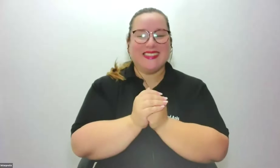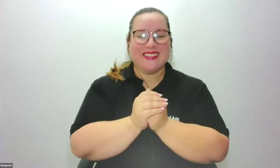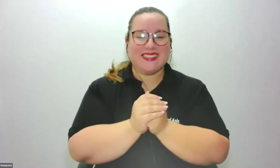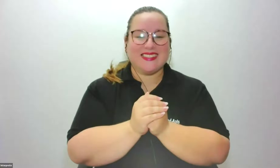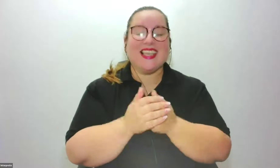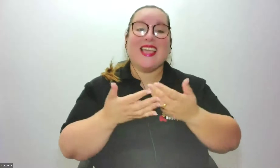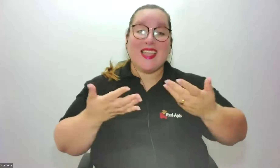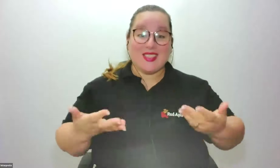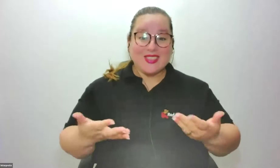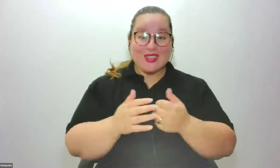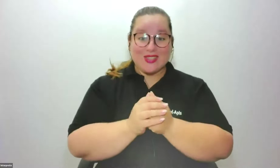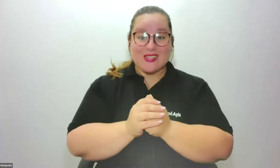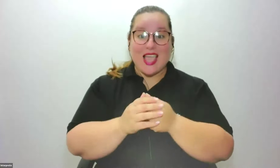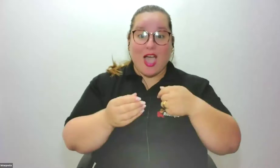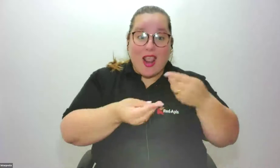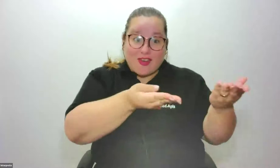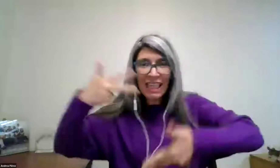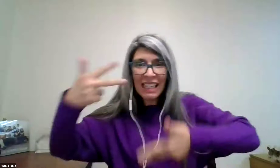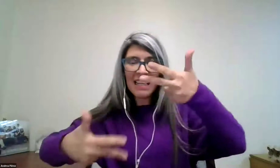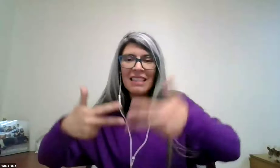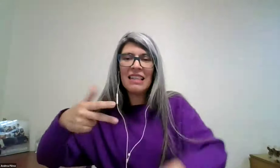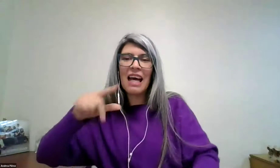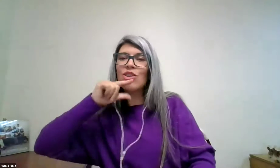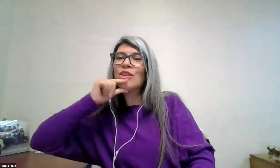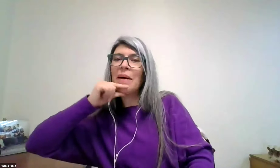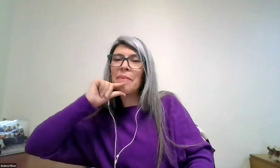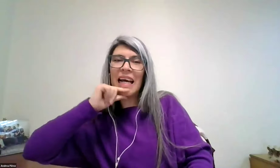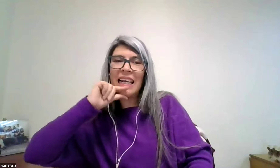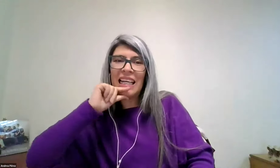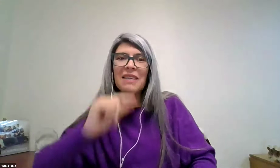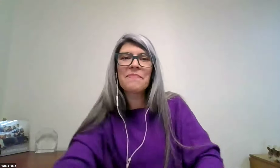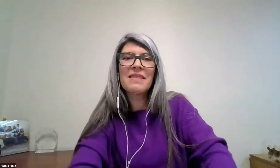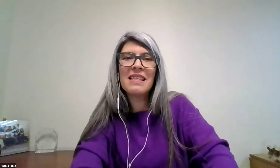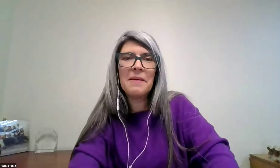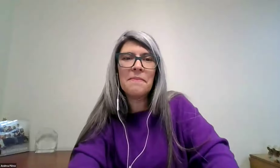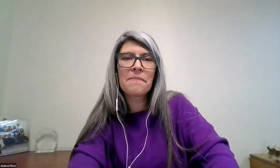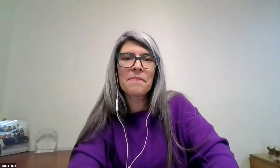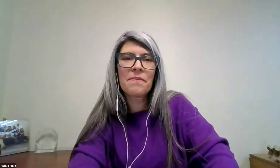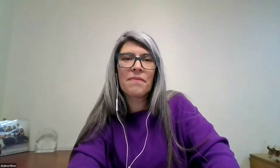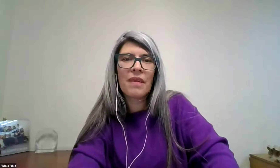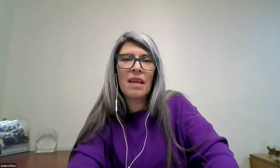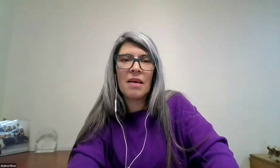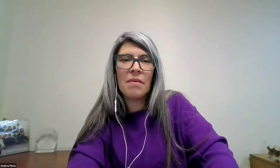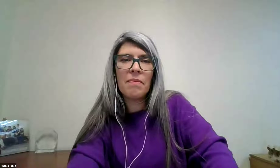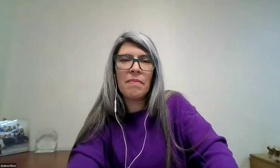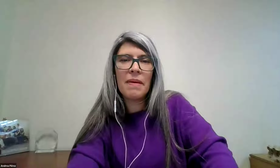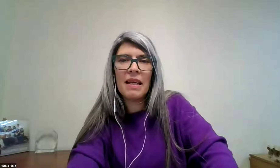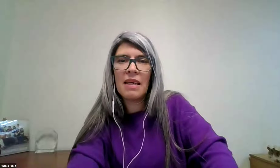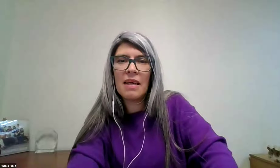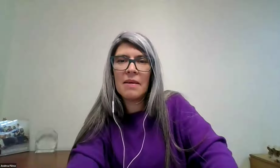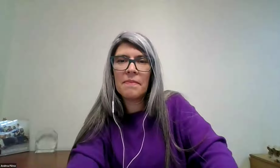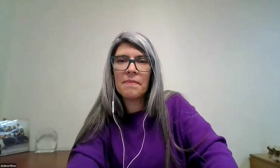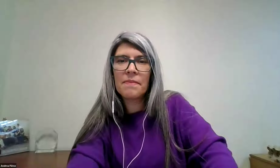Entonces, voy a invitar a Carolina Lagos, a Macarena, ¿sí?